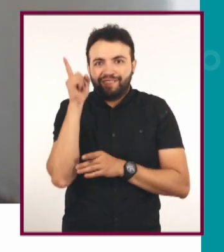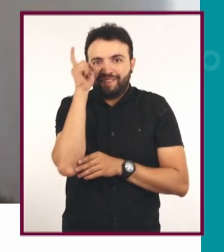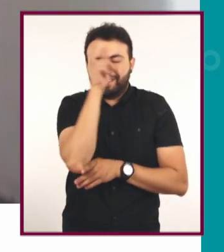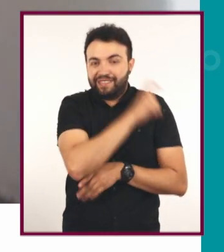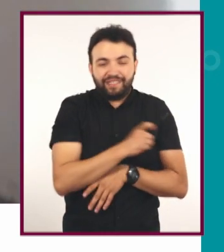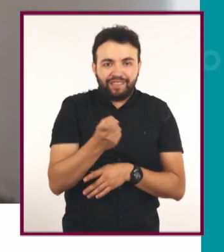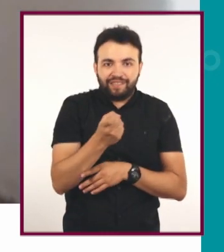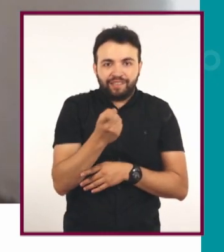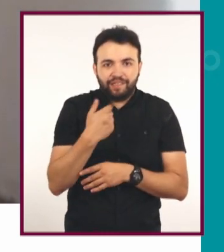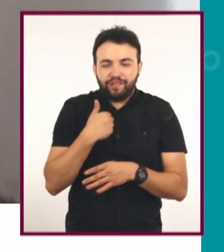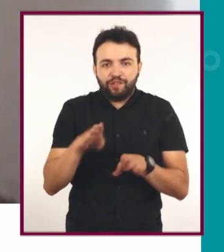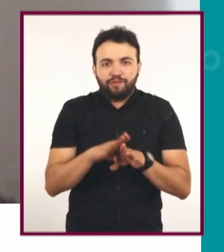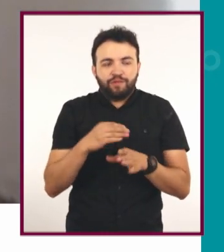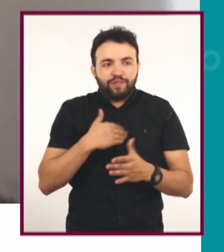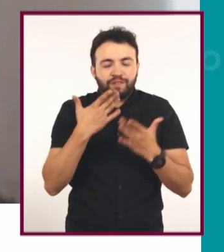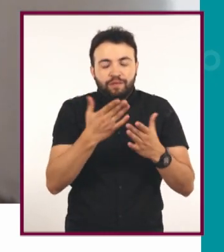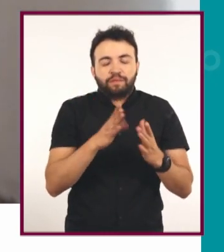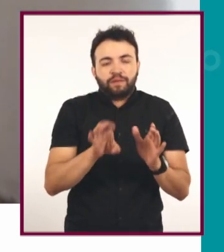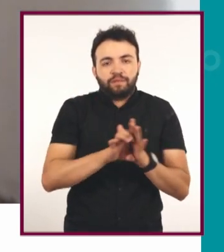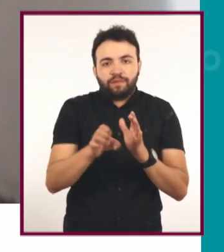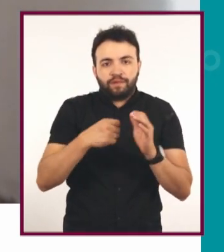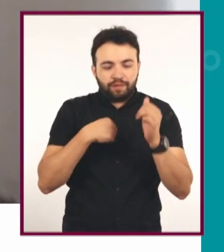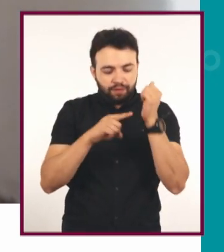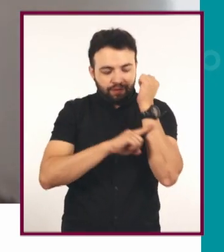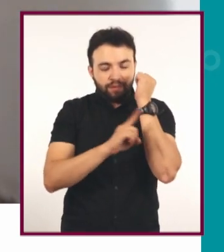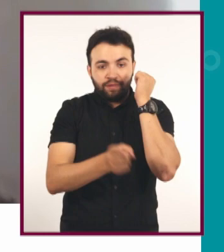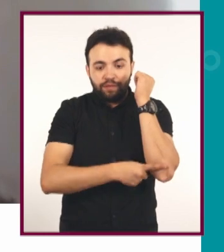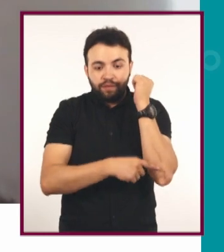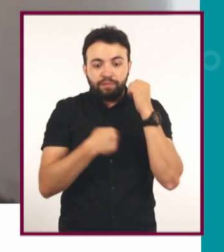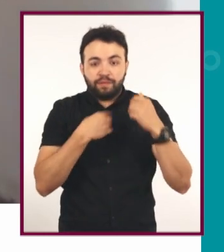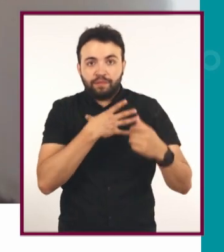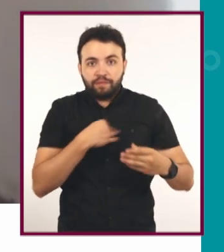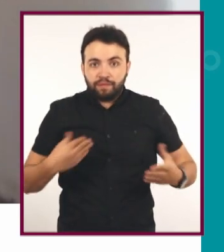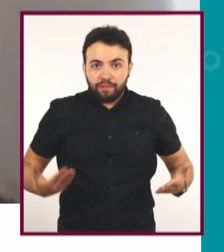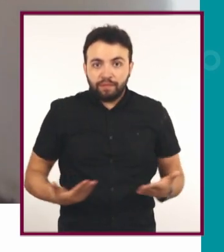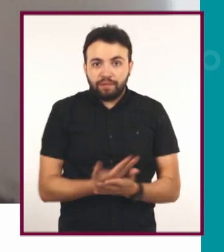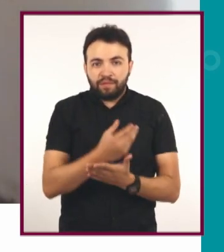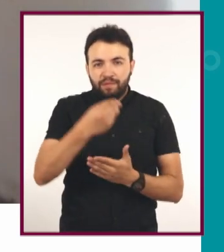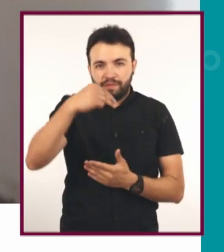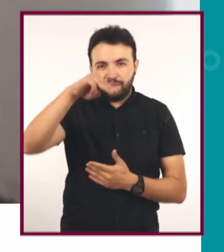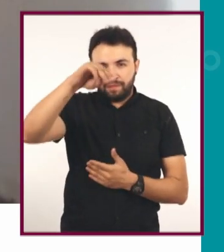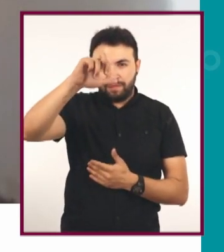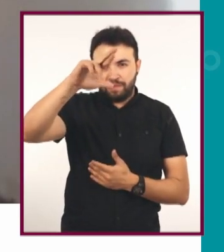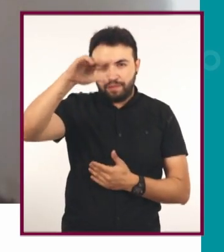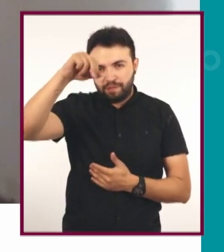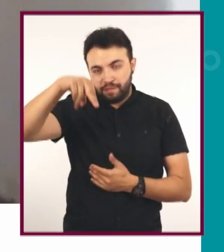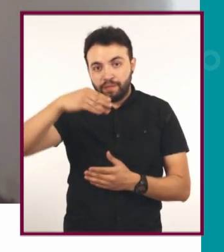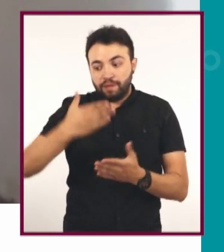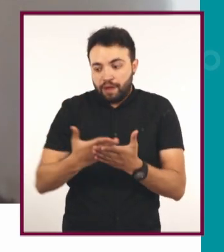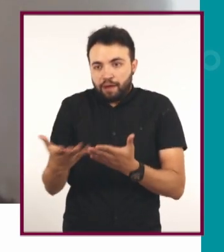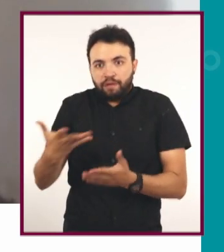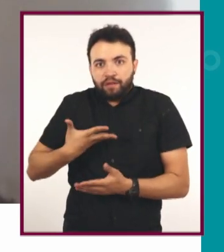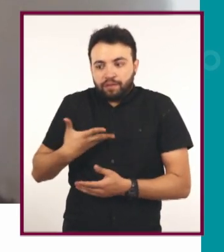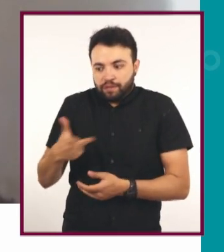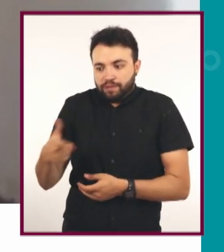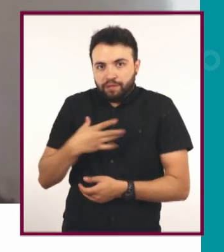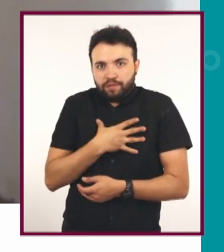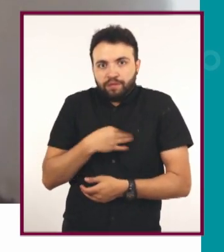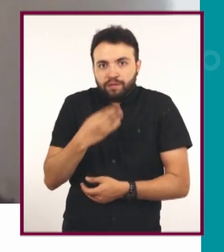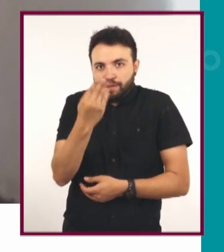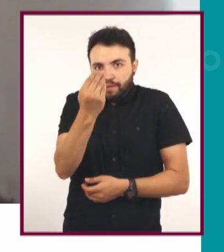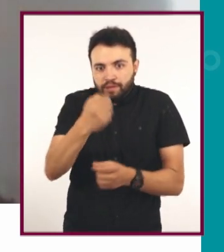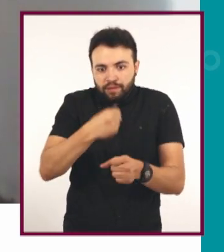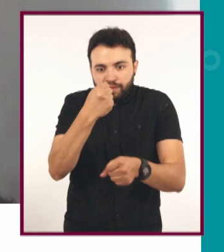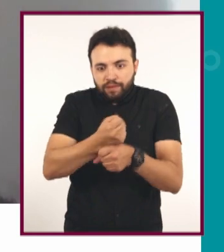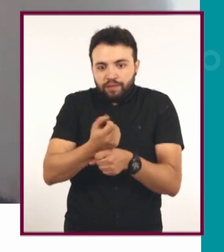pues es casi trivial tomar decisiones, ¿no? Entonces, en cuanto nace mi hija Marianne, que ahora ya tiene 9 años, pues